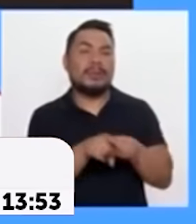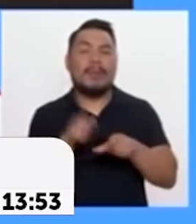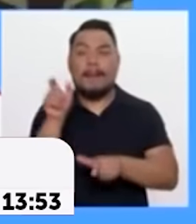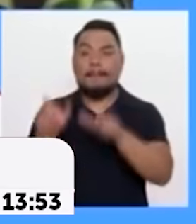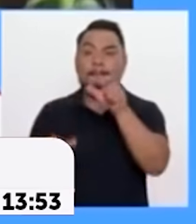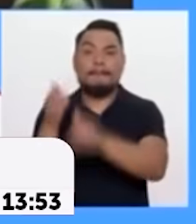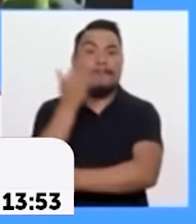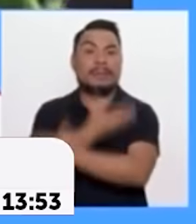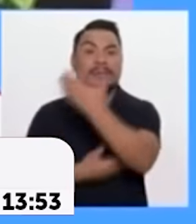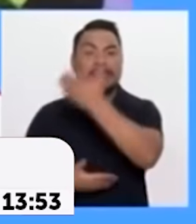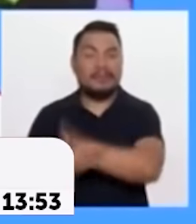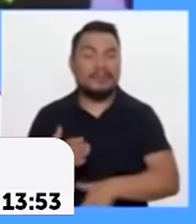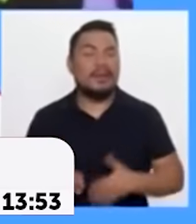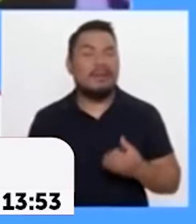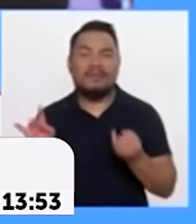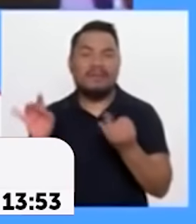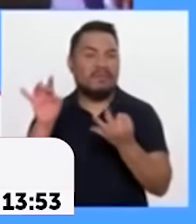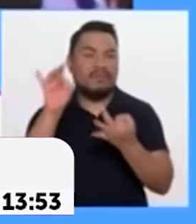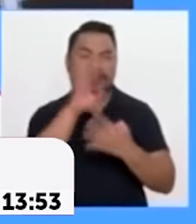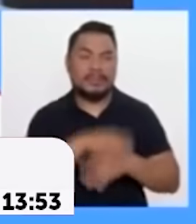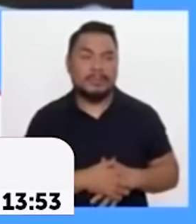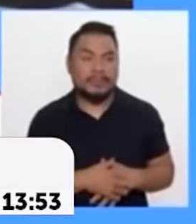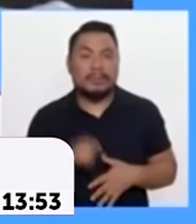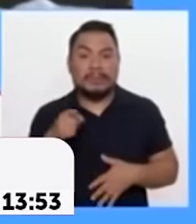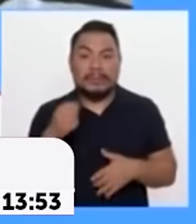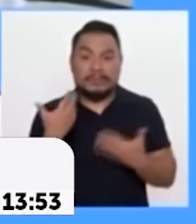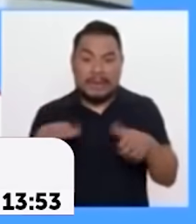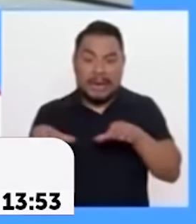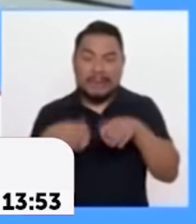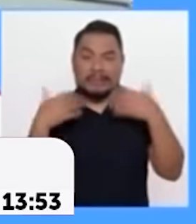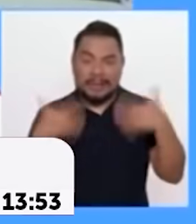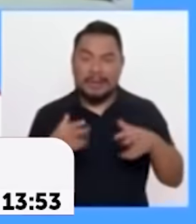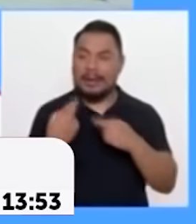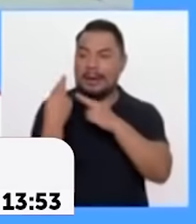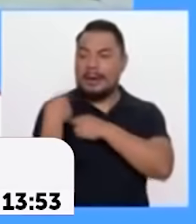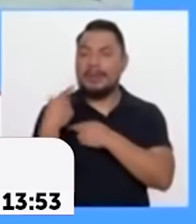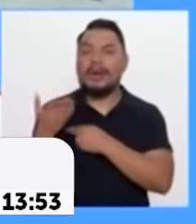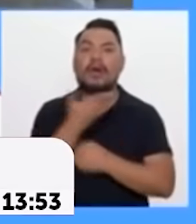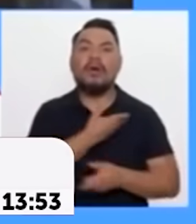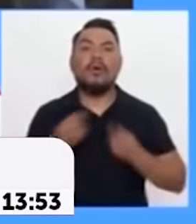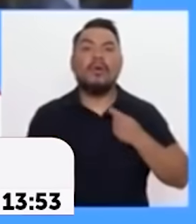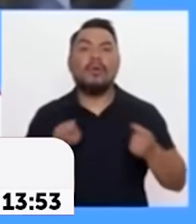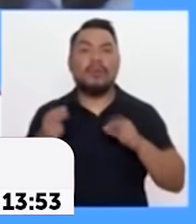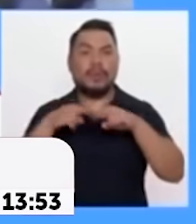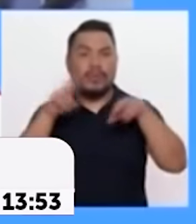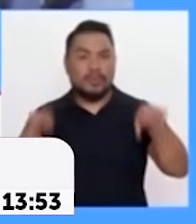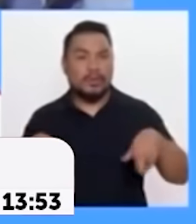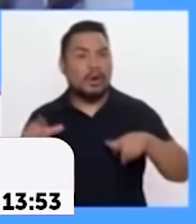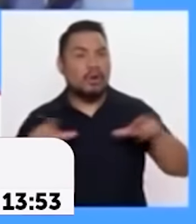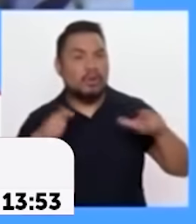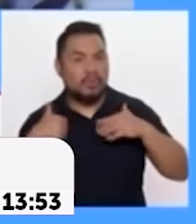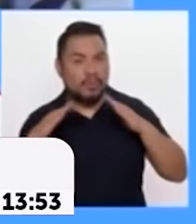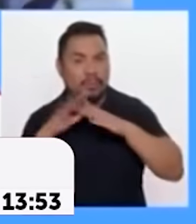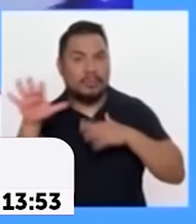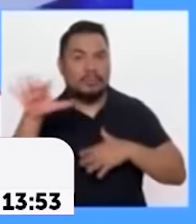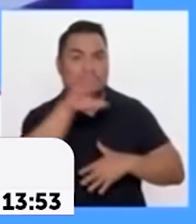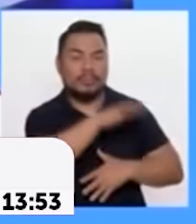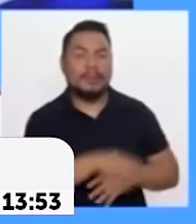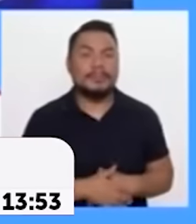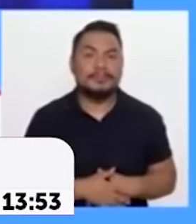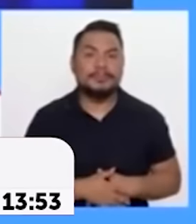entre otros. Su ejecución está a cargo de los gobiernos regionales y locales. Llevamos a